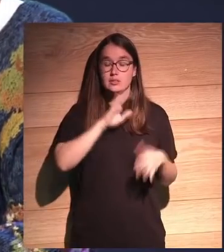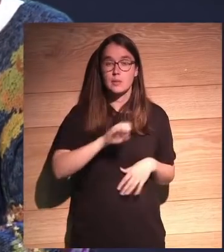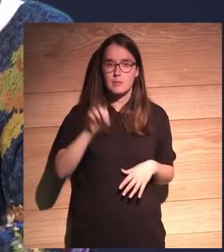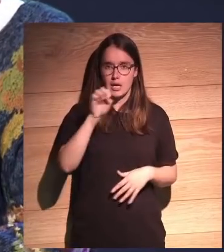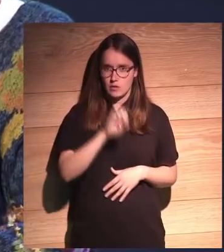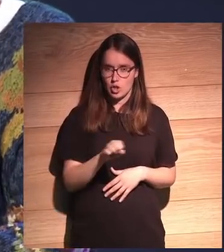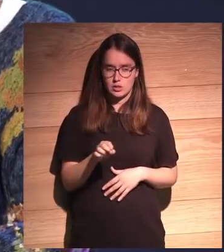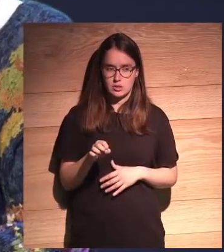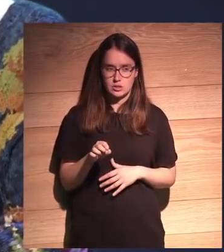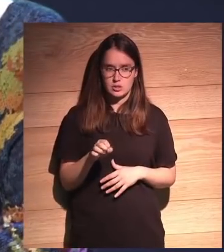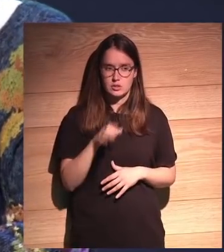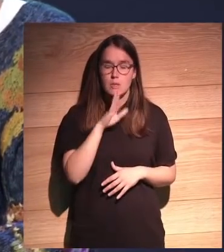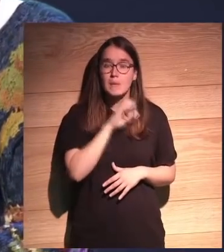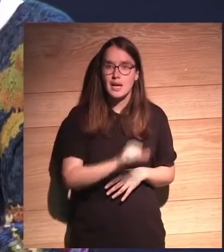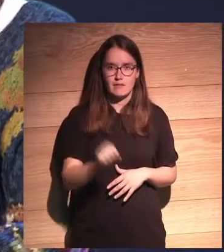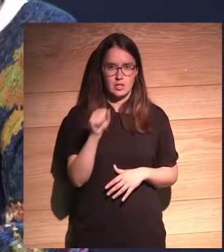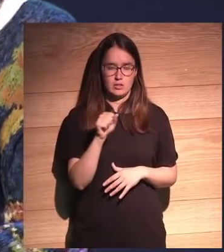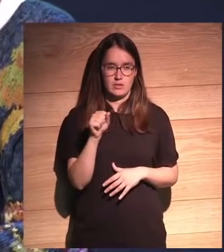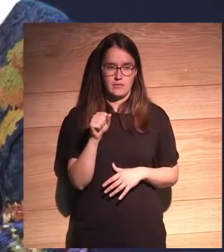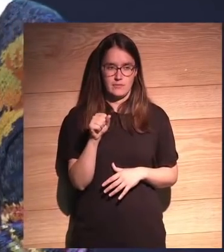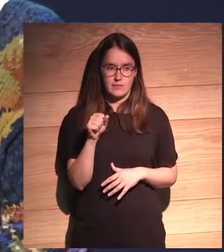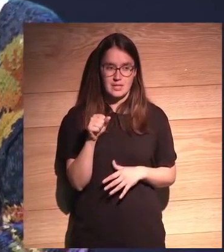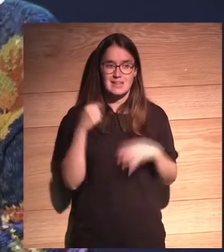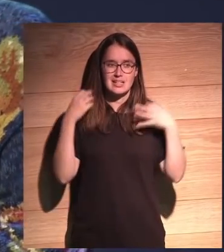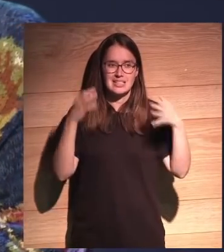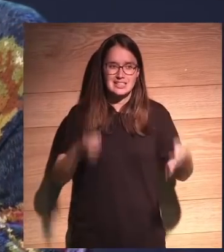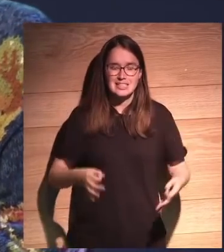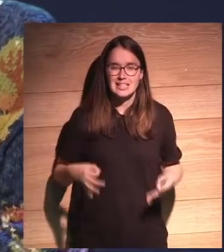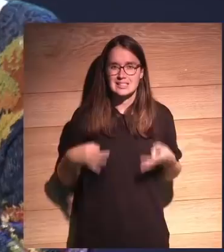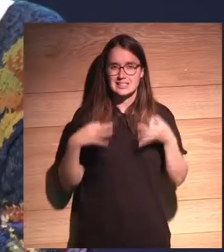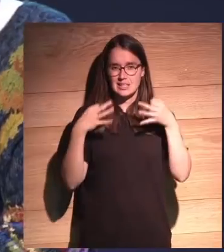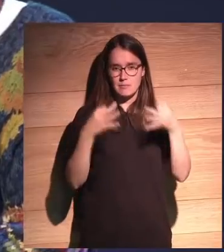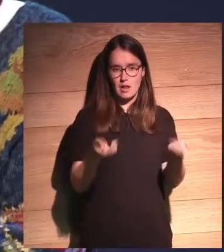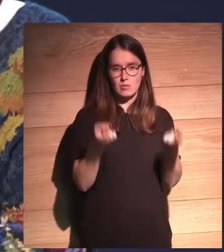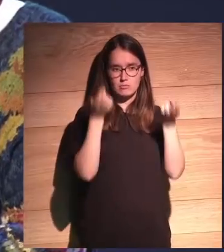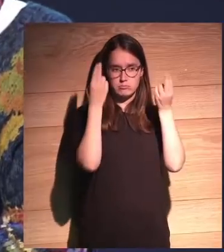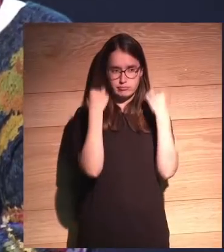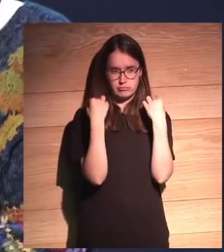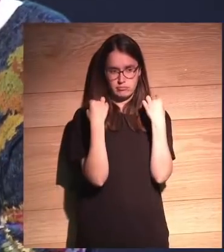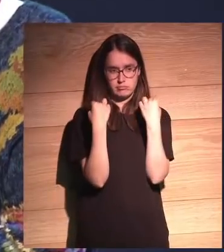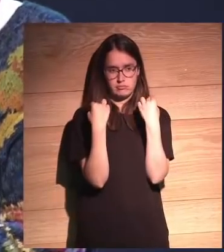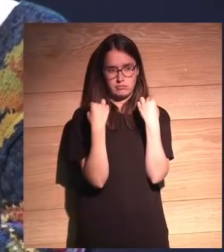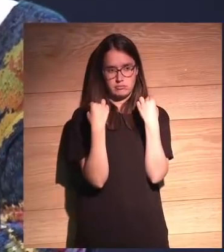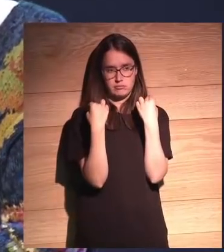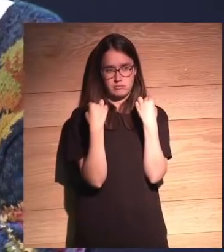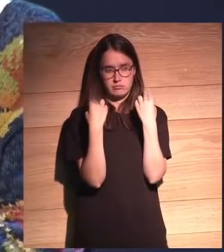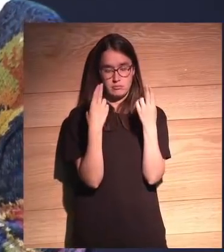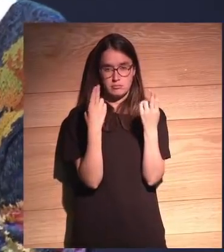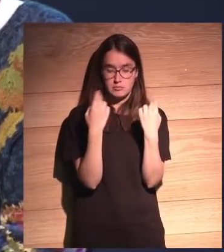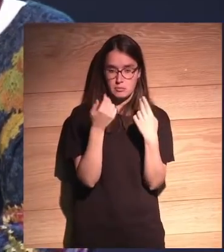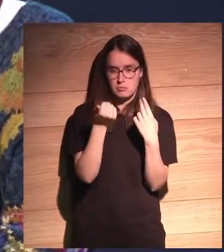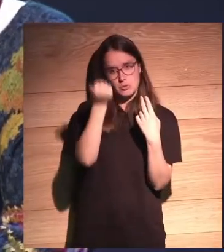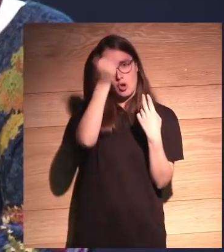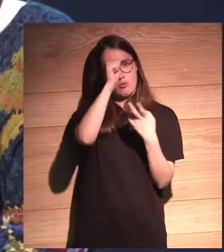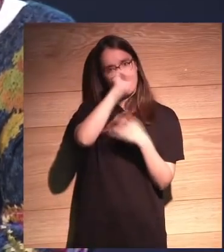fabulosa, maravillosa, siempre sometida a la umbría de